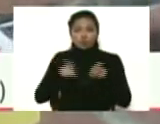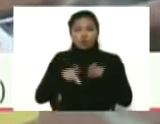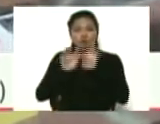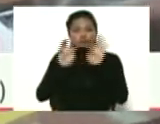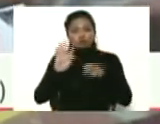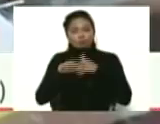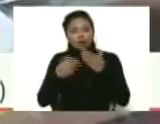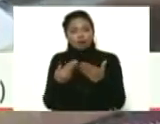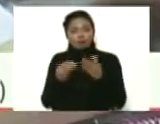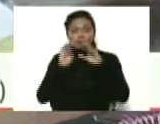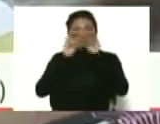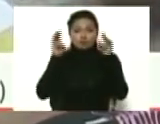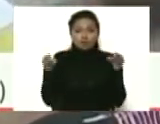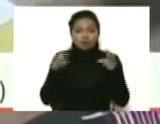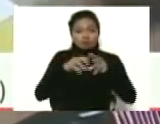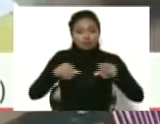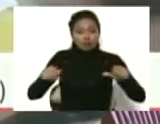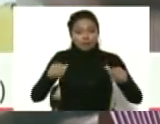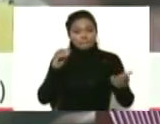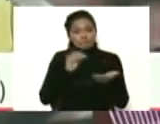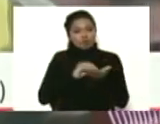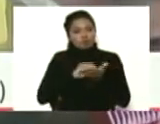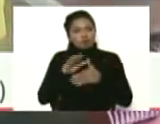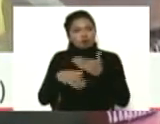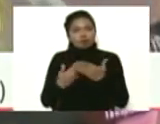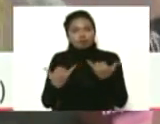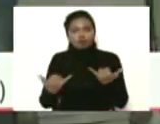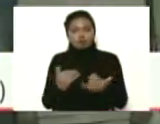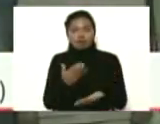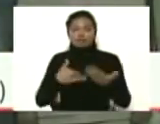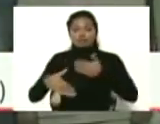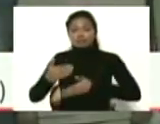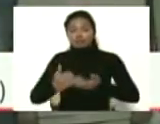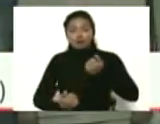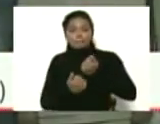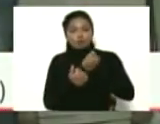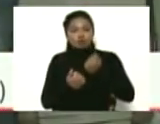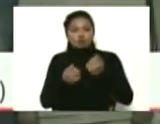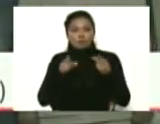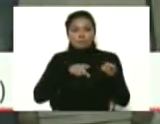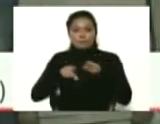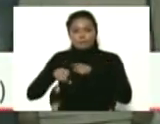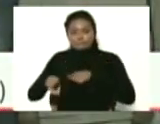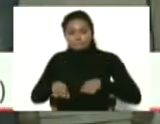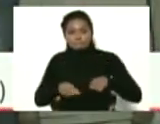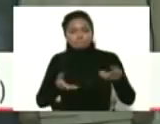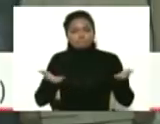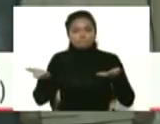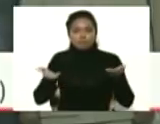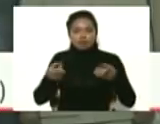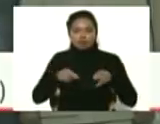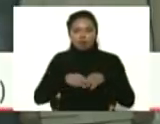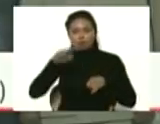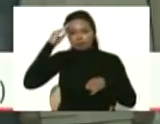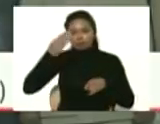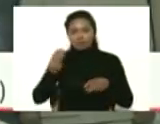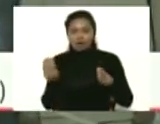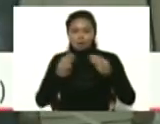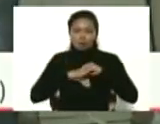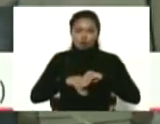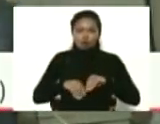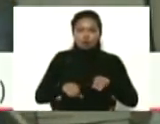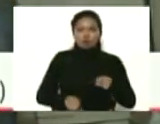en este modelo de terreno, aplicamos con el servicio de apoyo logístico territorial miliciano, conformamos